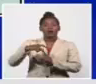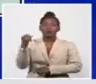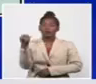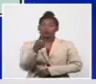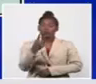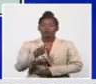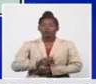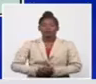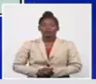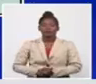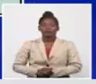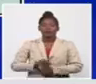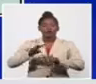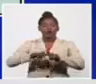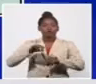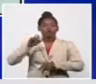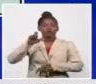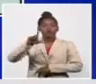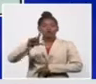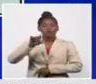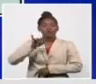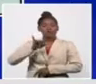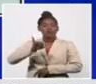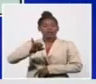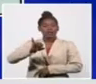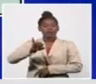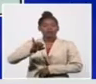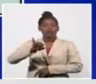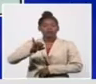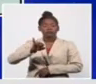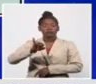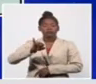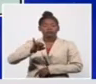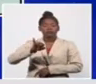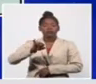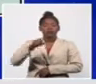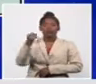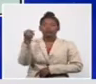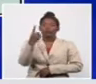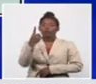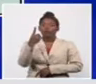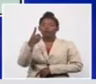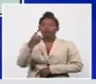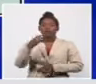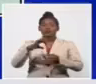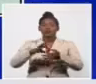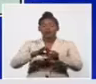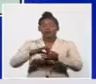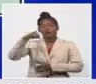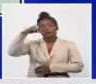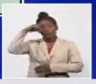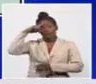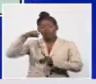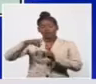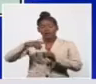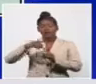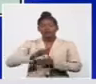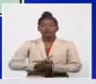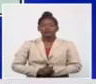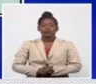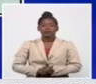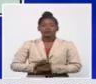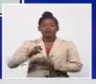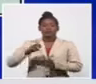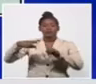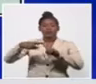Holguín, los 6 casos importados, pues de Báguanos 1, de Sagua de Tánamo 1, de Urbanos Noris 1